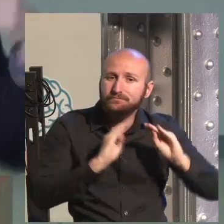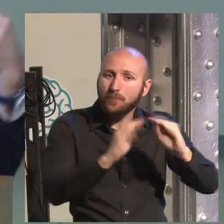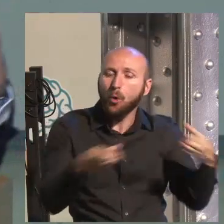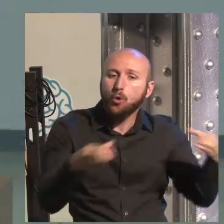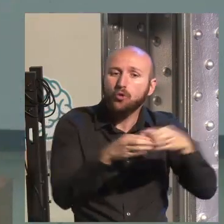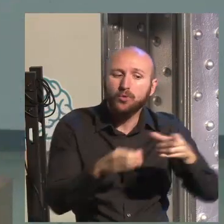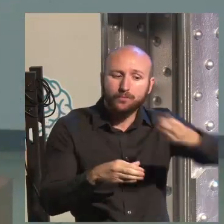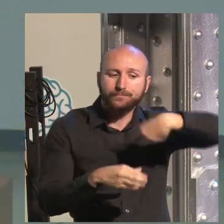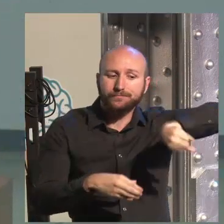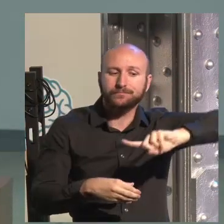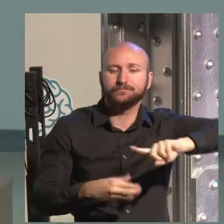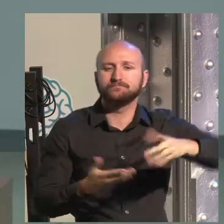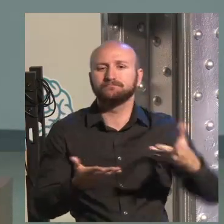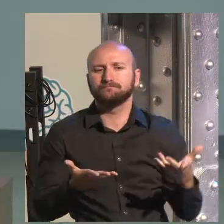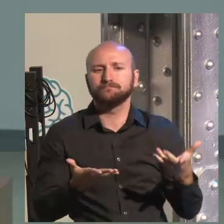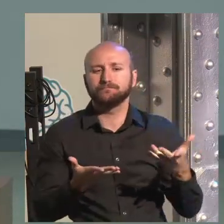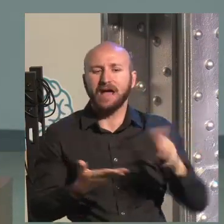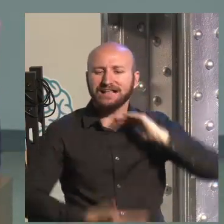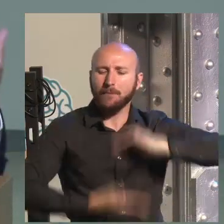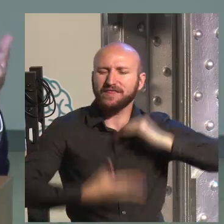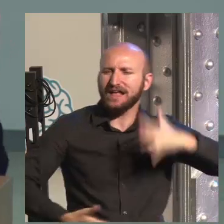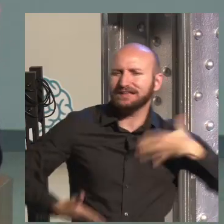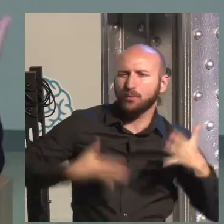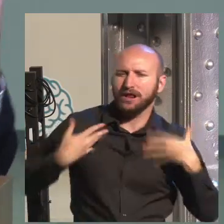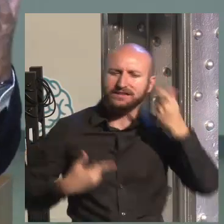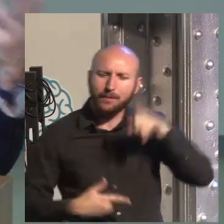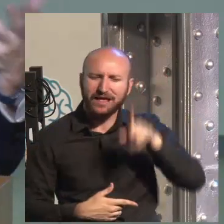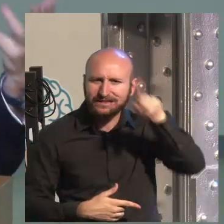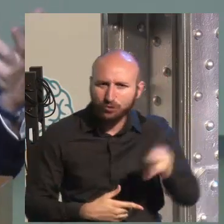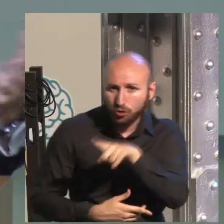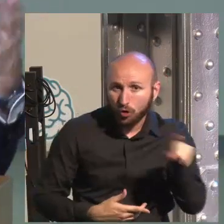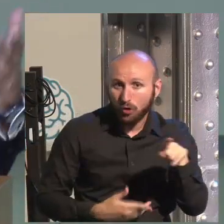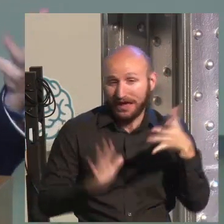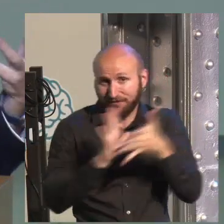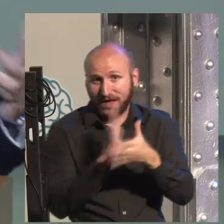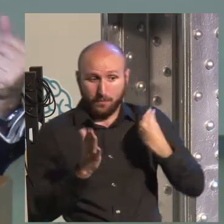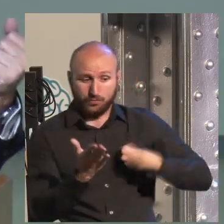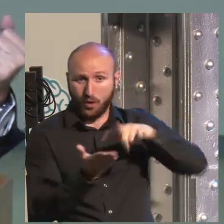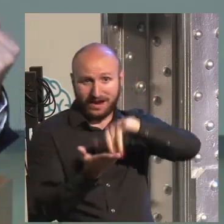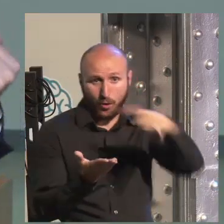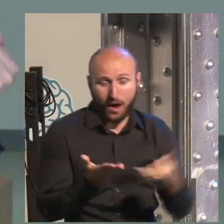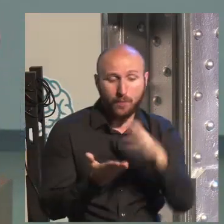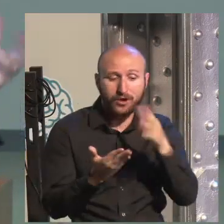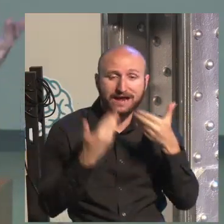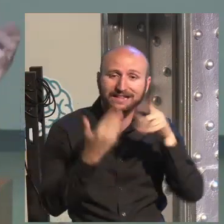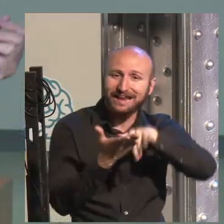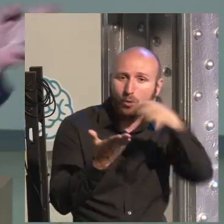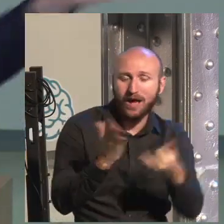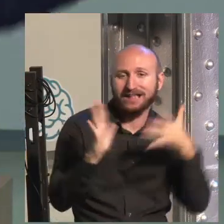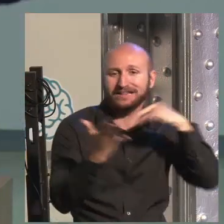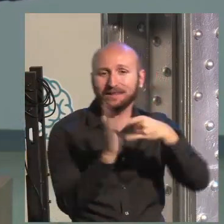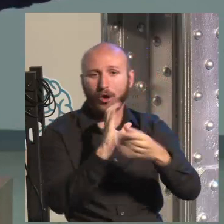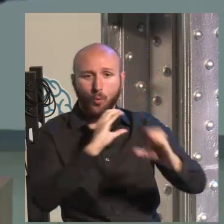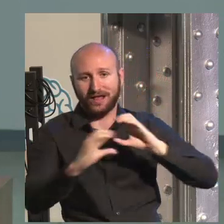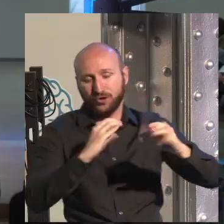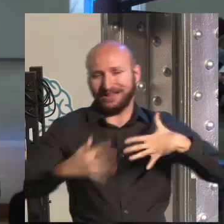tenían o no capacidades simbólicas, y por lo tanto el lenguaje, porque el lenguaje es un sistema de comunicación simbólico, ¿no? Y